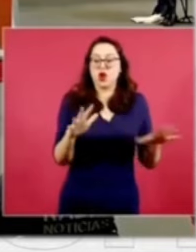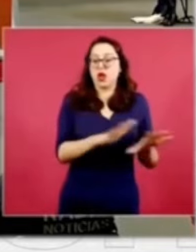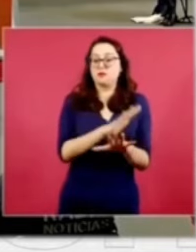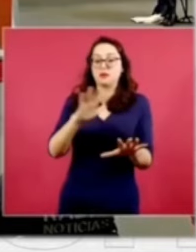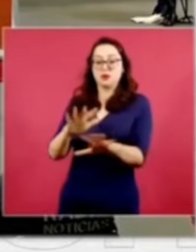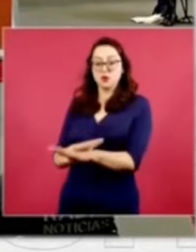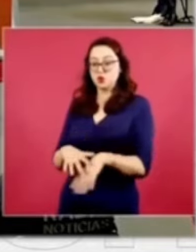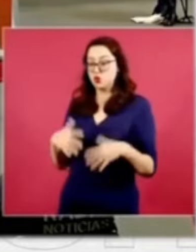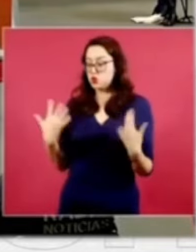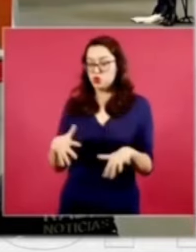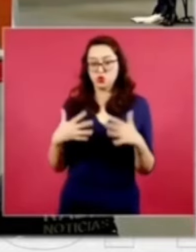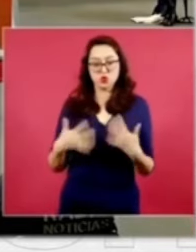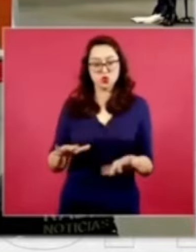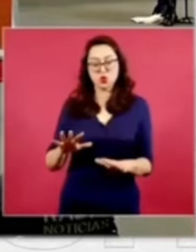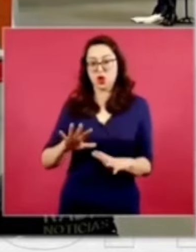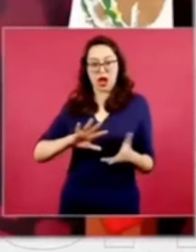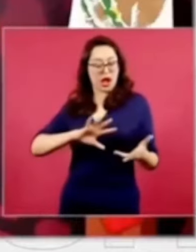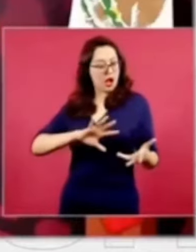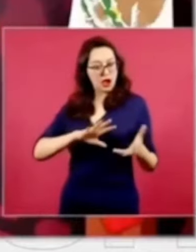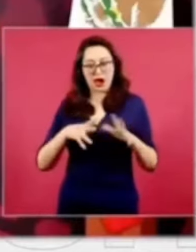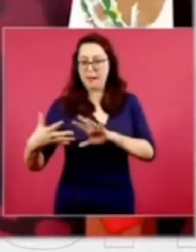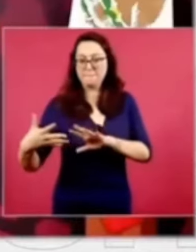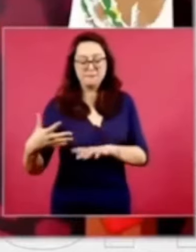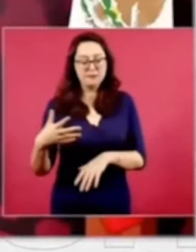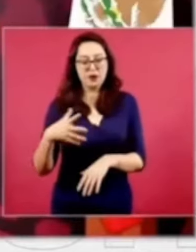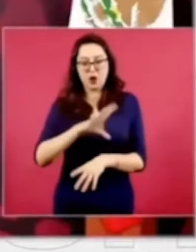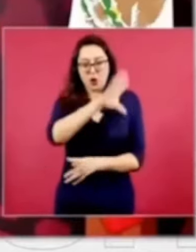completo, no es el único caso, bueno,